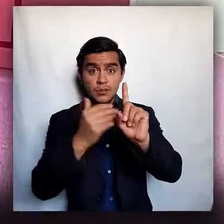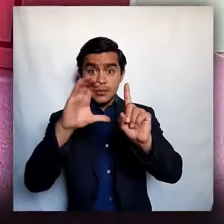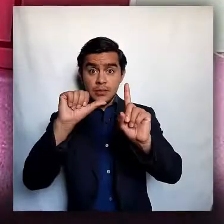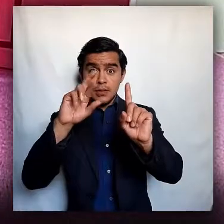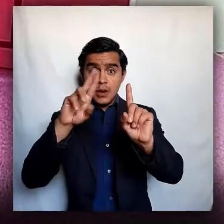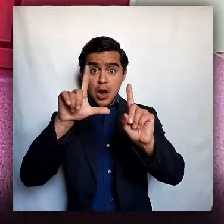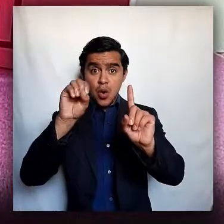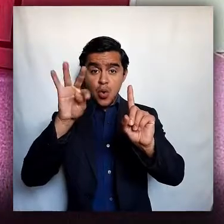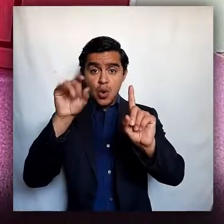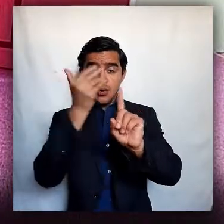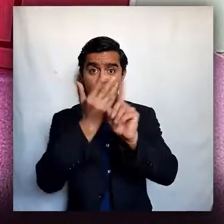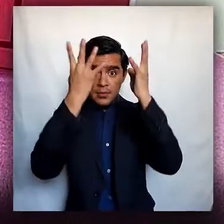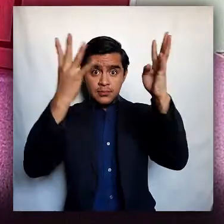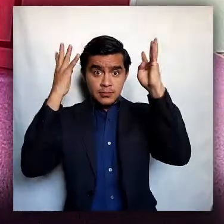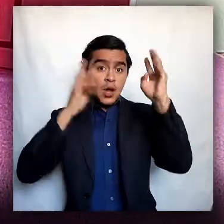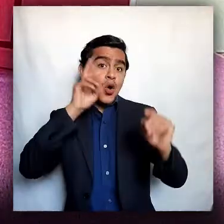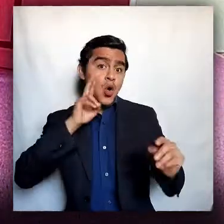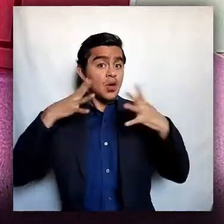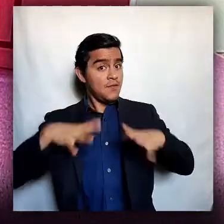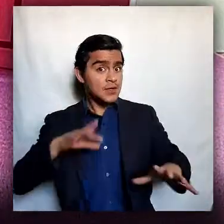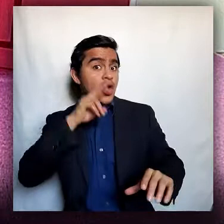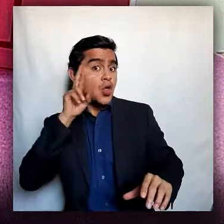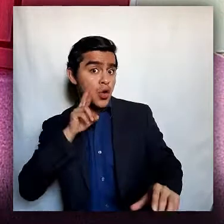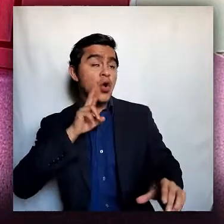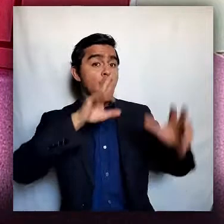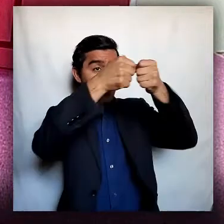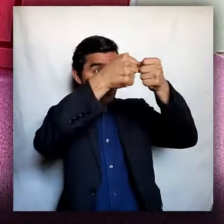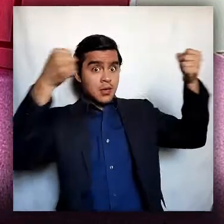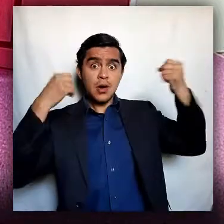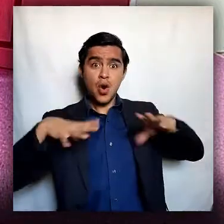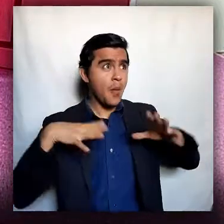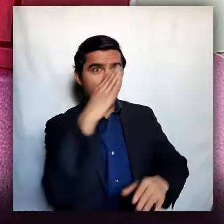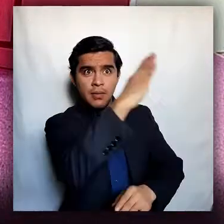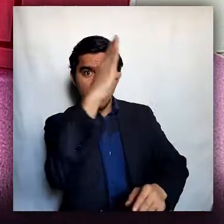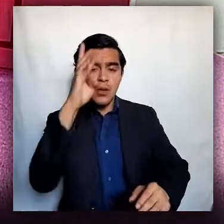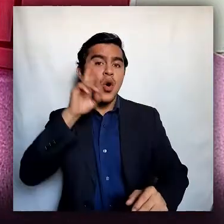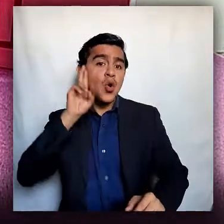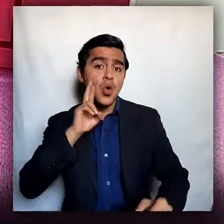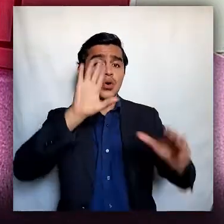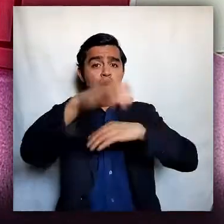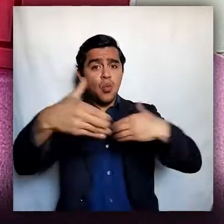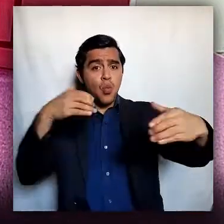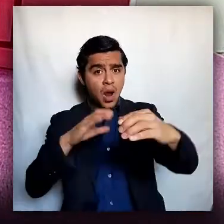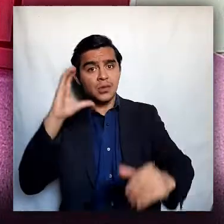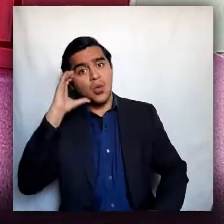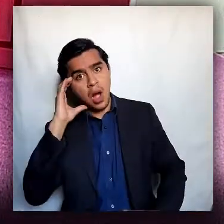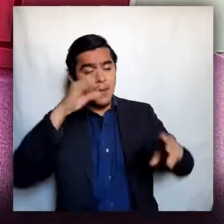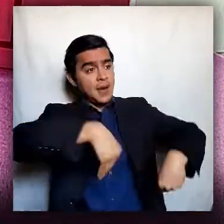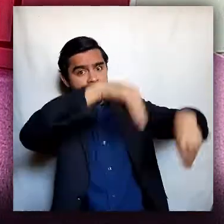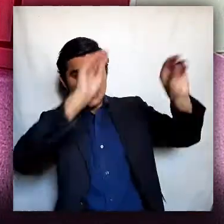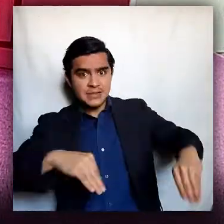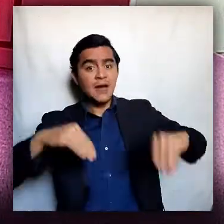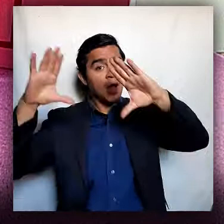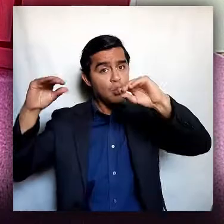Carlota era una princesa rosa, con su vestido rosa, su armario lleno de ropa rosa y una habitación con cama,